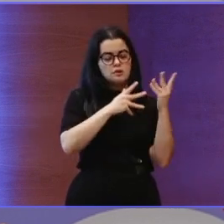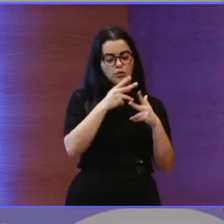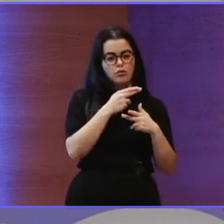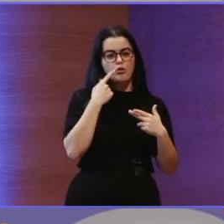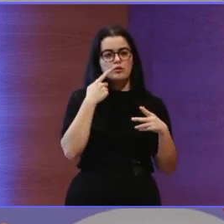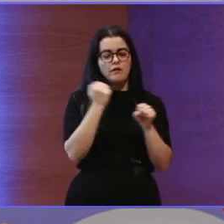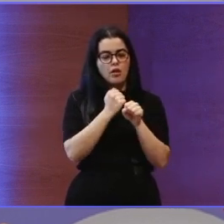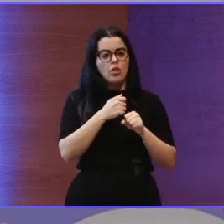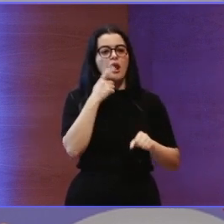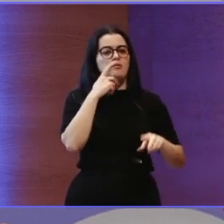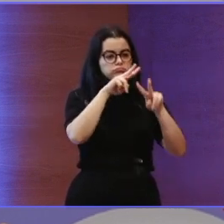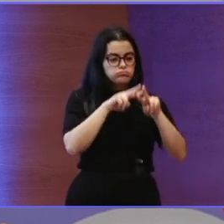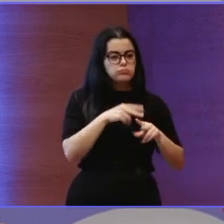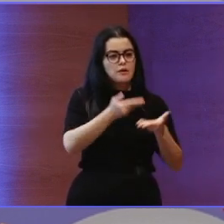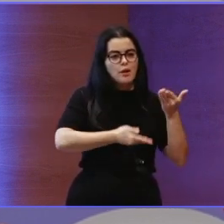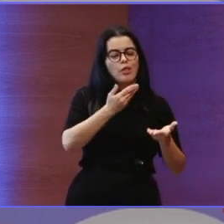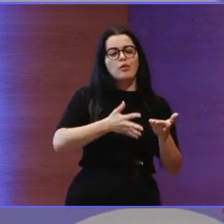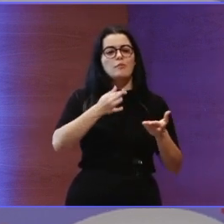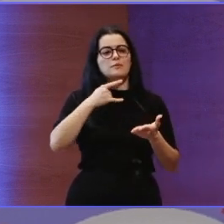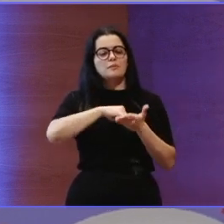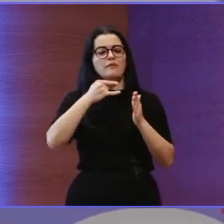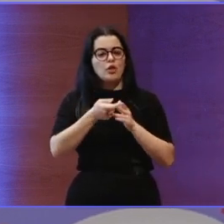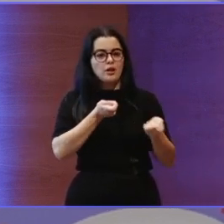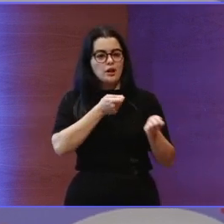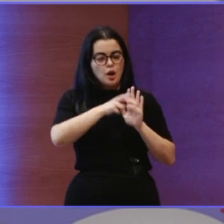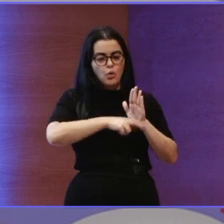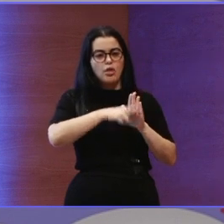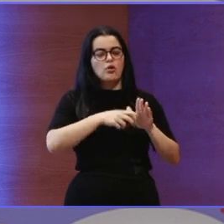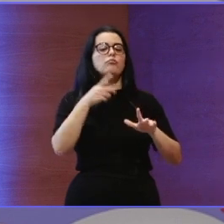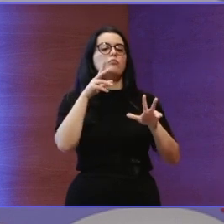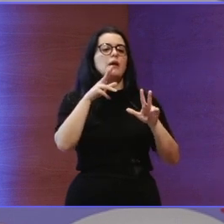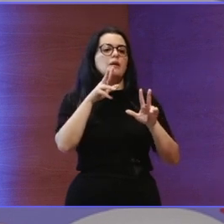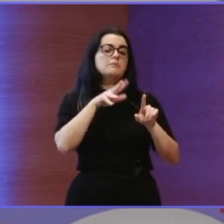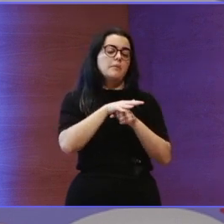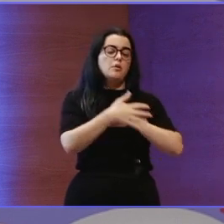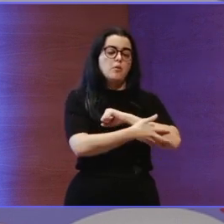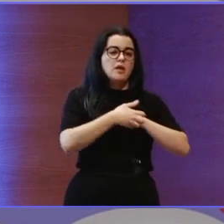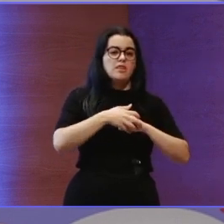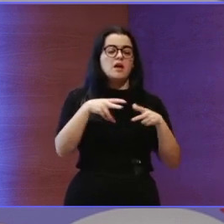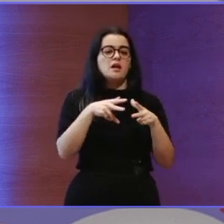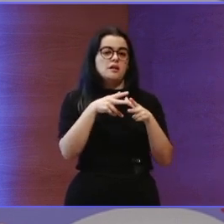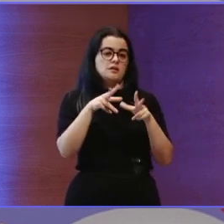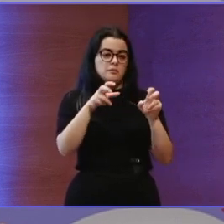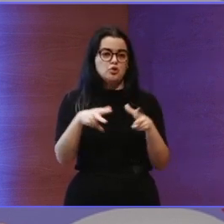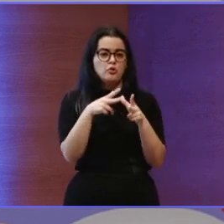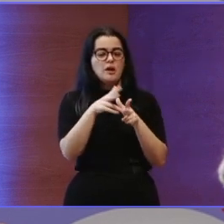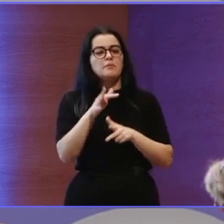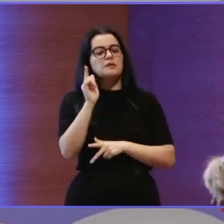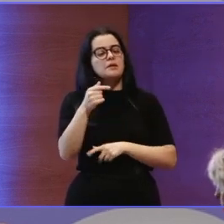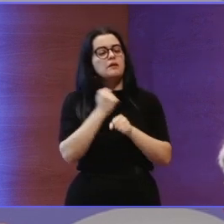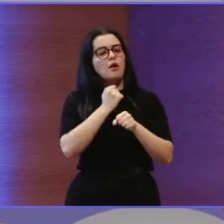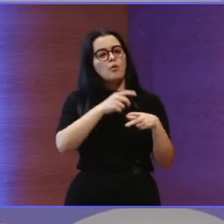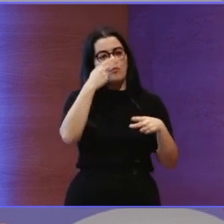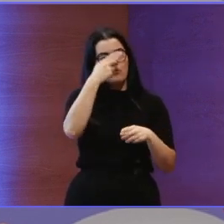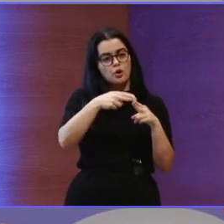investigación la evaluación La regulación y la planificación en materia de pobreza y exclusión social también gestiona un centro de documentación especializado en políticas